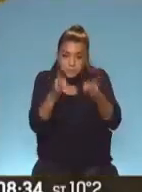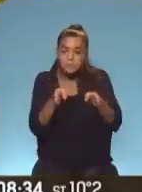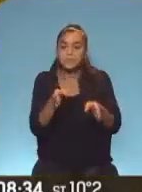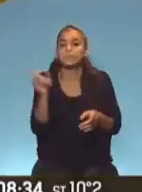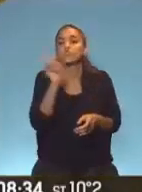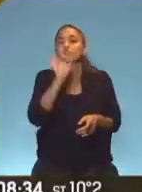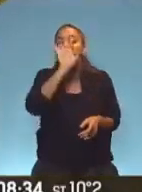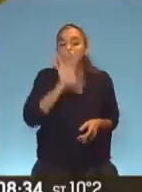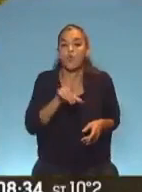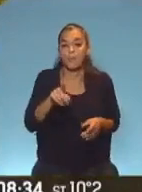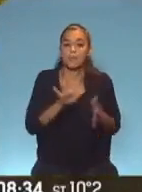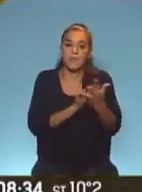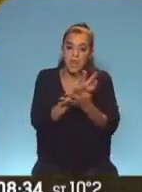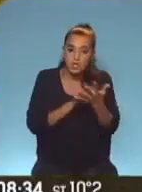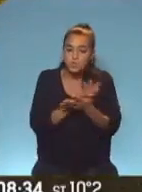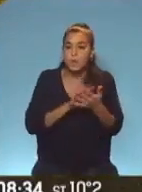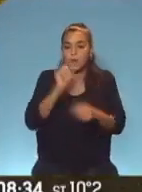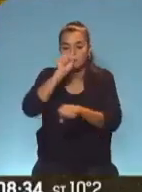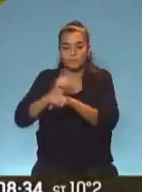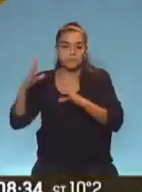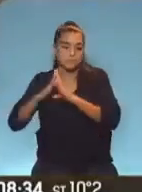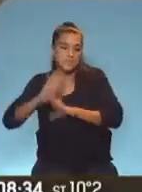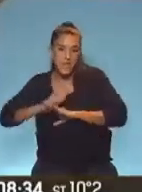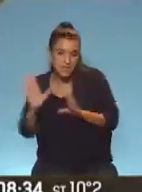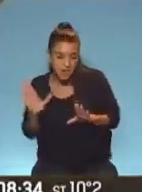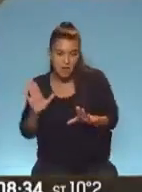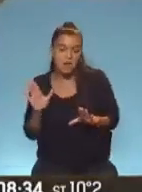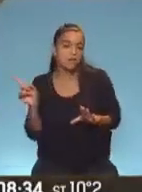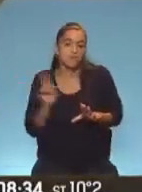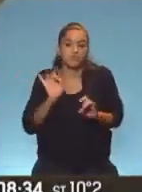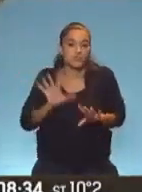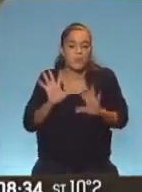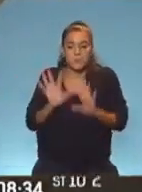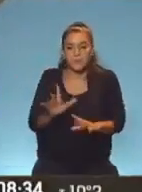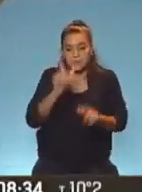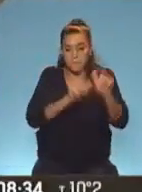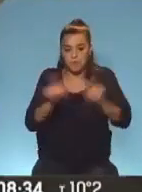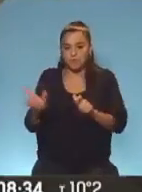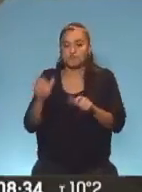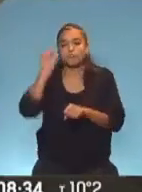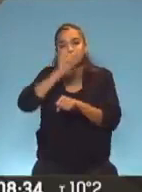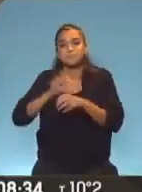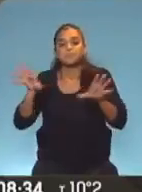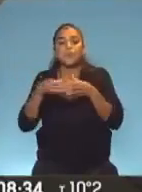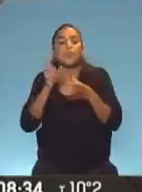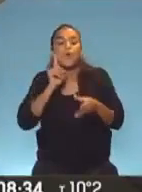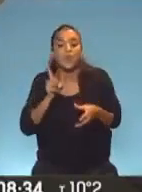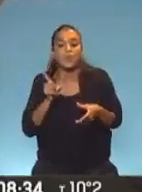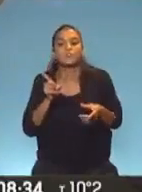solo a que se resuelvan los arrestos domiciliarios solicitados por los detenidos que integran los llamados grupos de